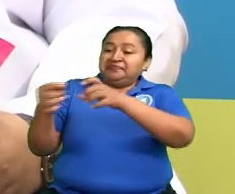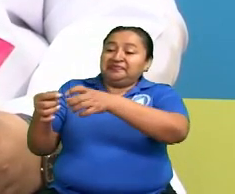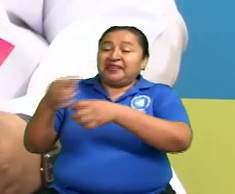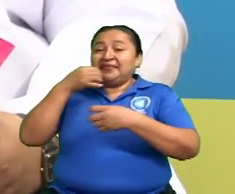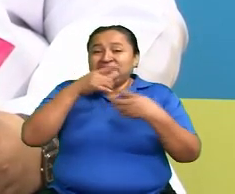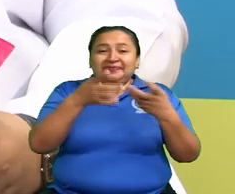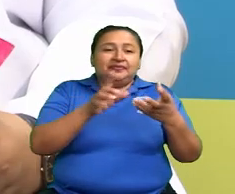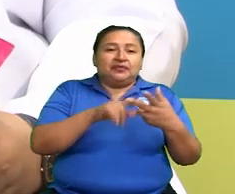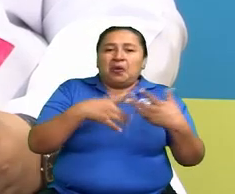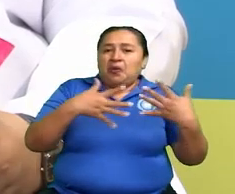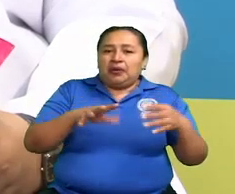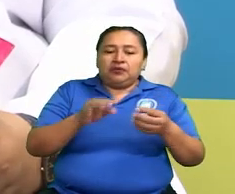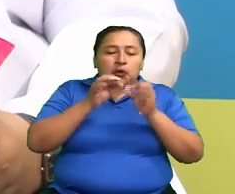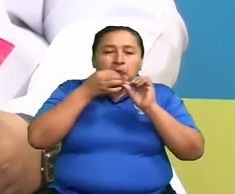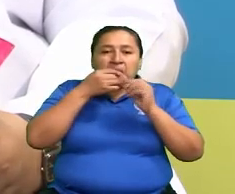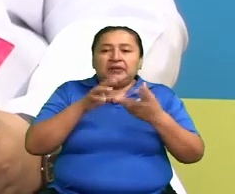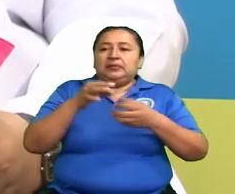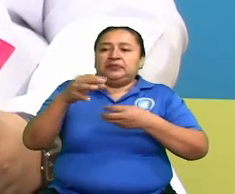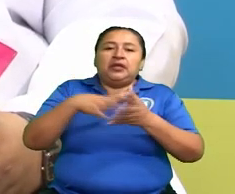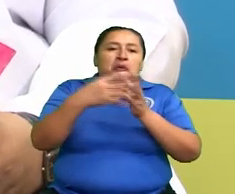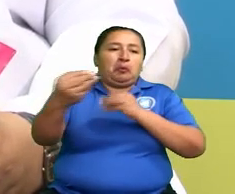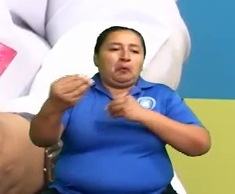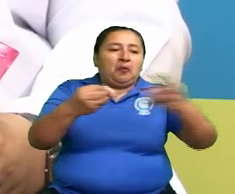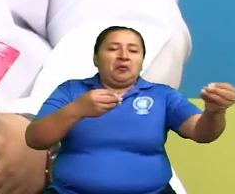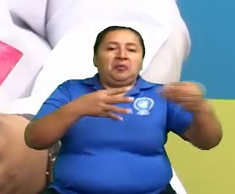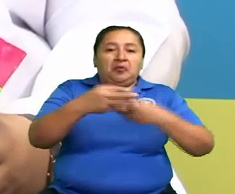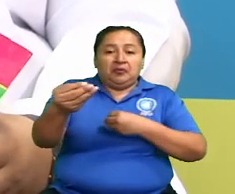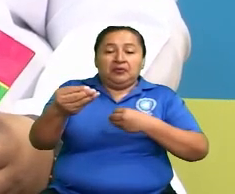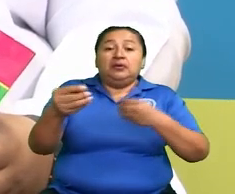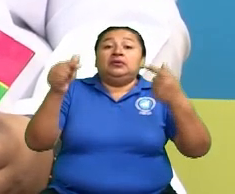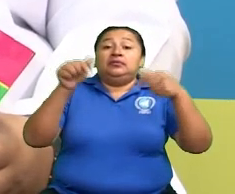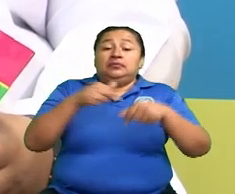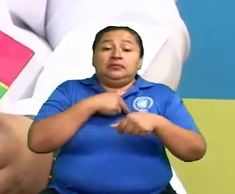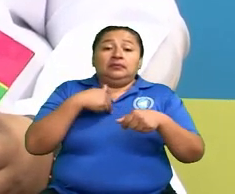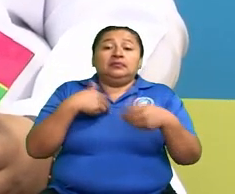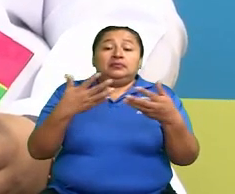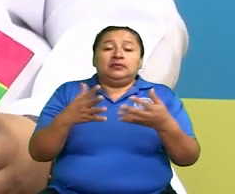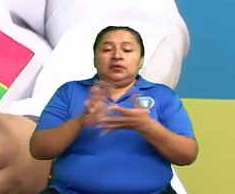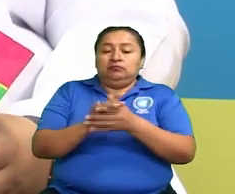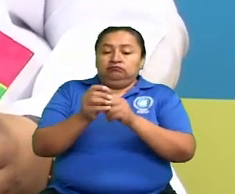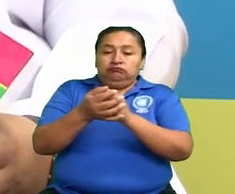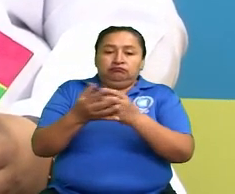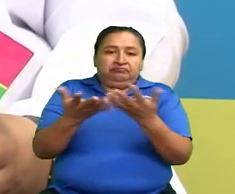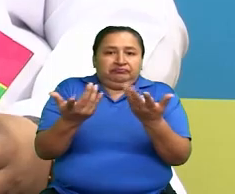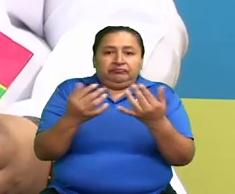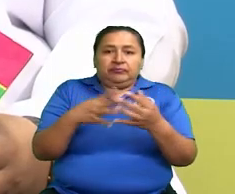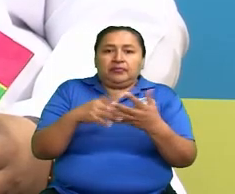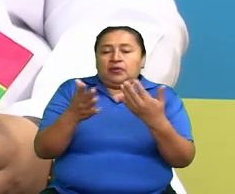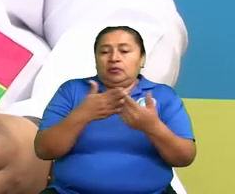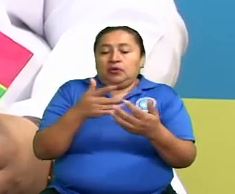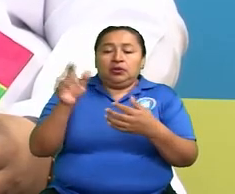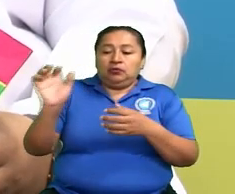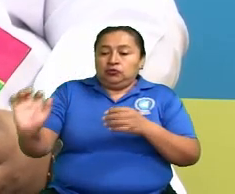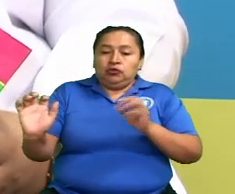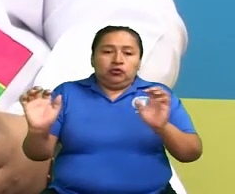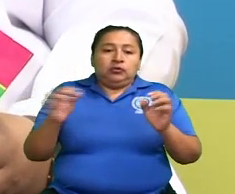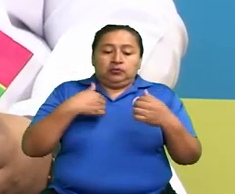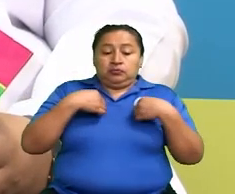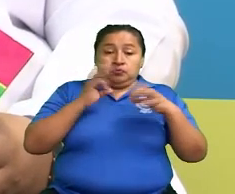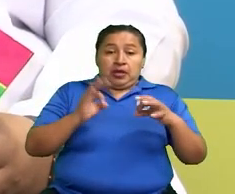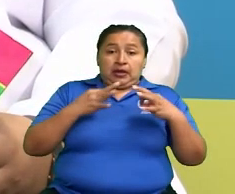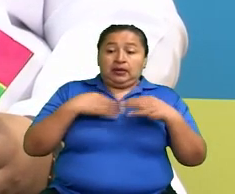comparten una golosina, ¿verdad? Entonces, esto hace de que la manipulación, ya sea de un niño sano